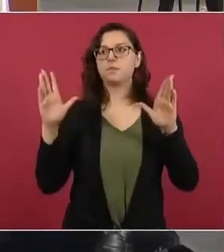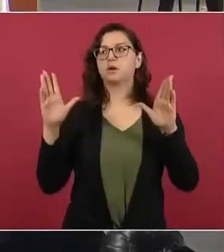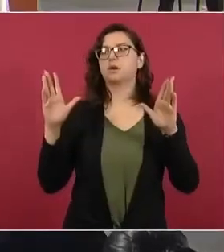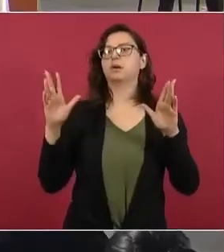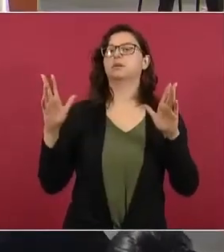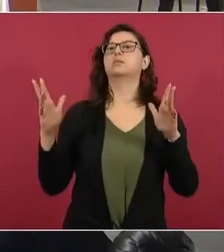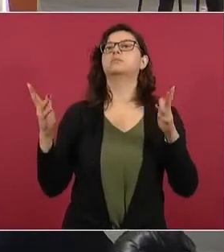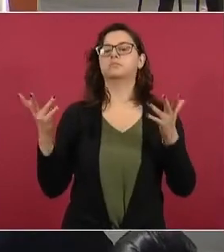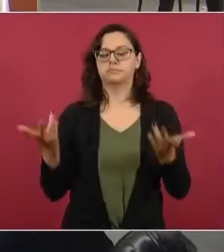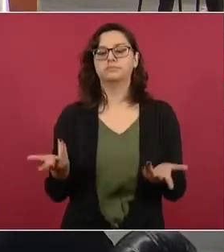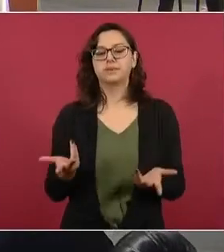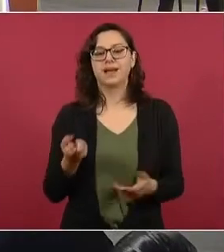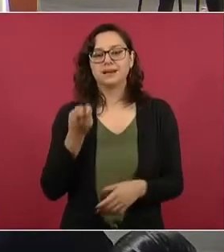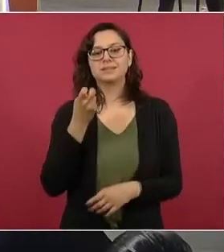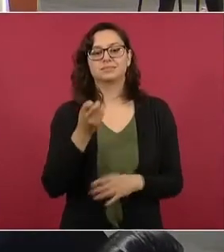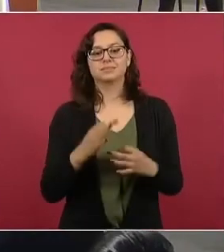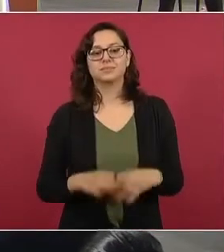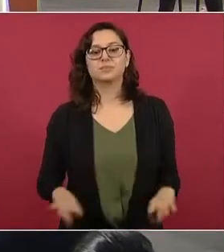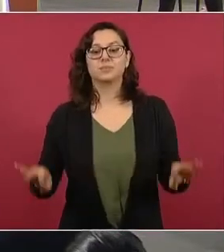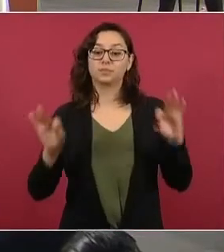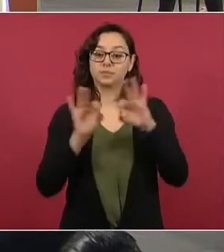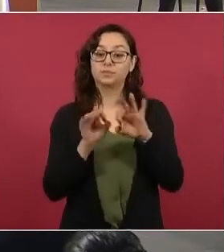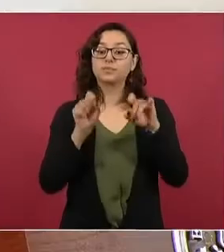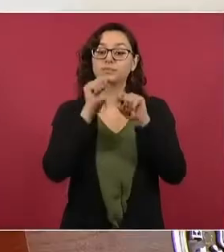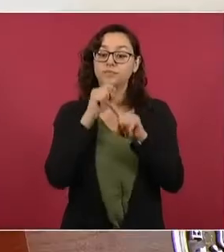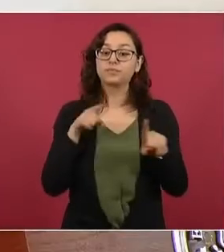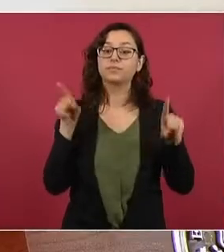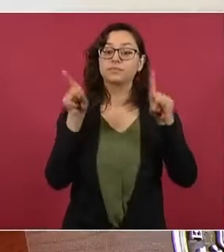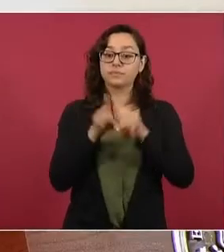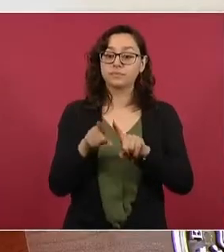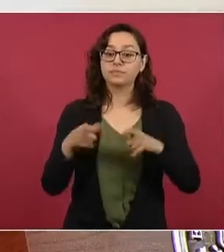mentalidad del pueblo. Y los jóvenes